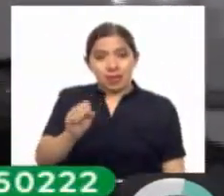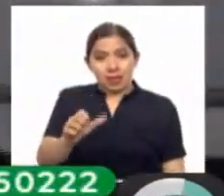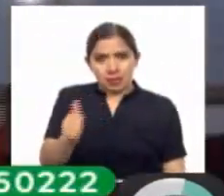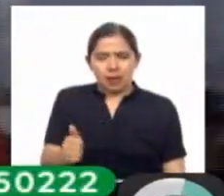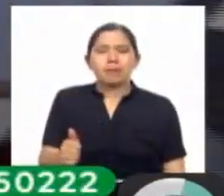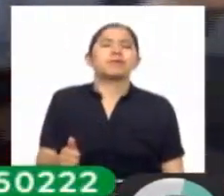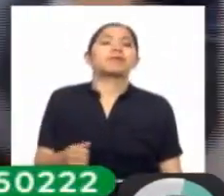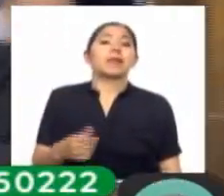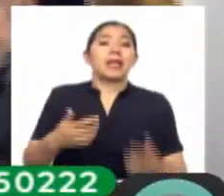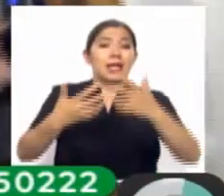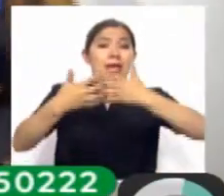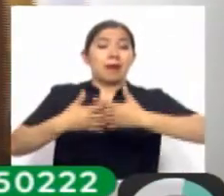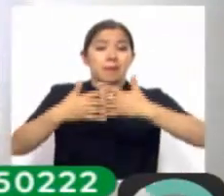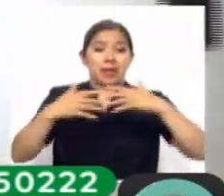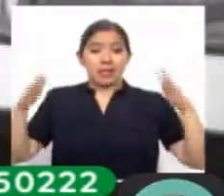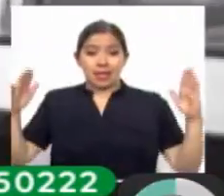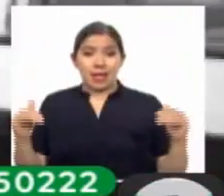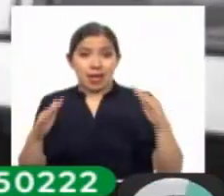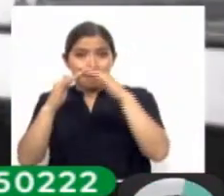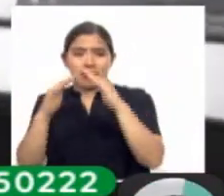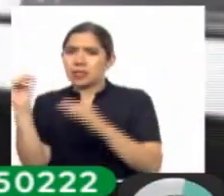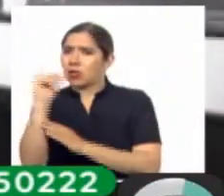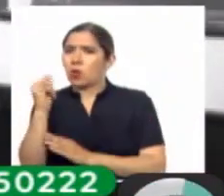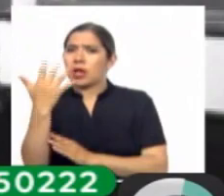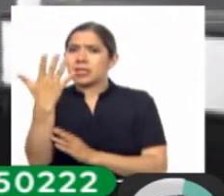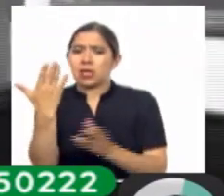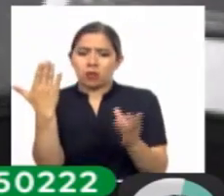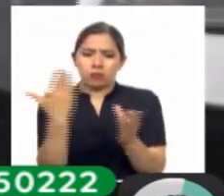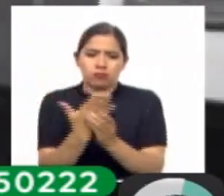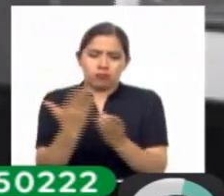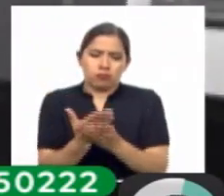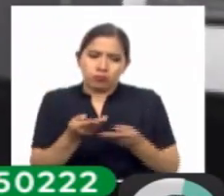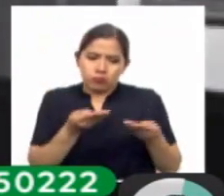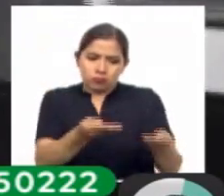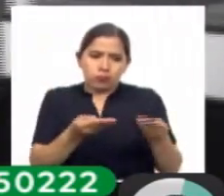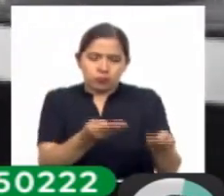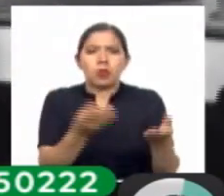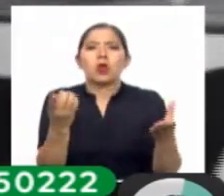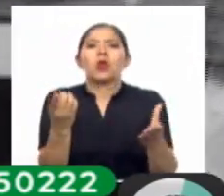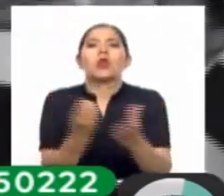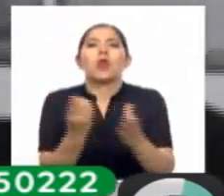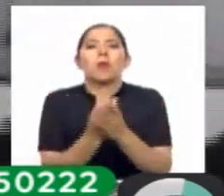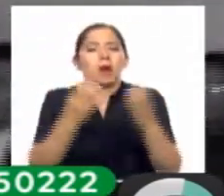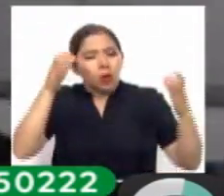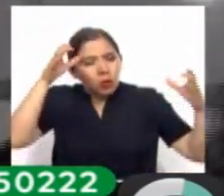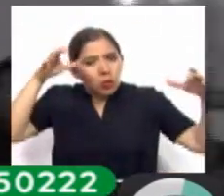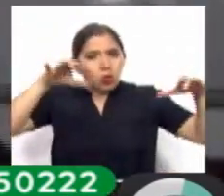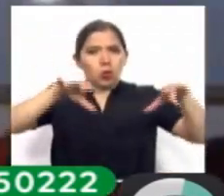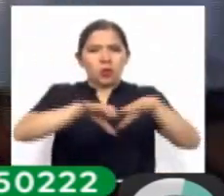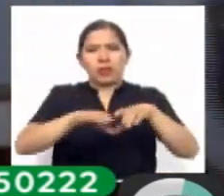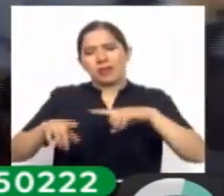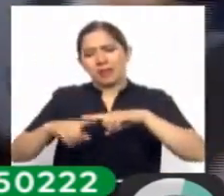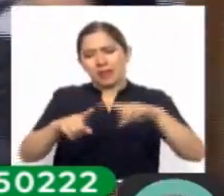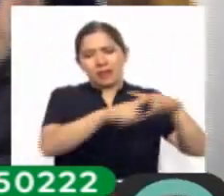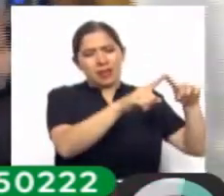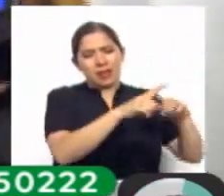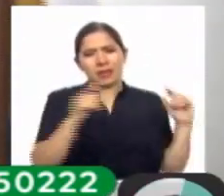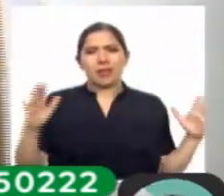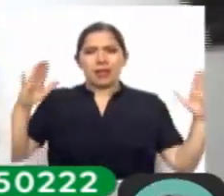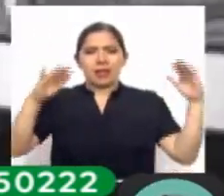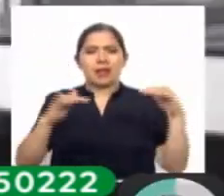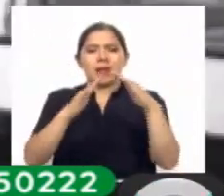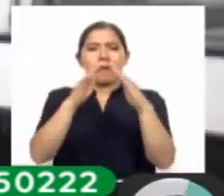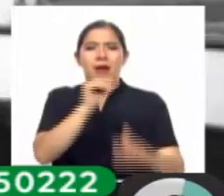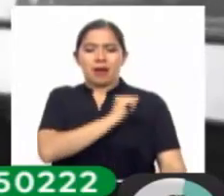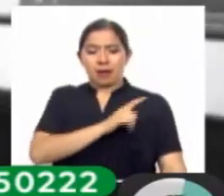basura en La Paz hizo llegar 5 archivadores con documentación sobre los contratos realizados con el municipio paceño. Chávez adelantó que en